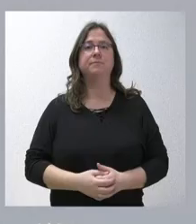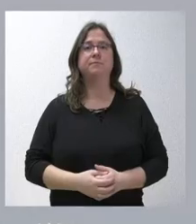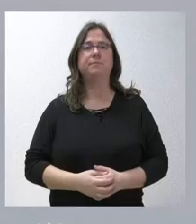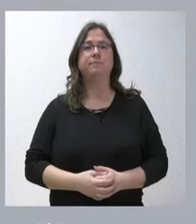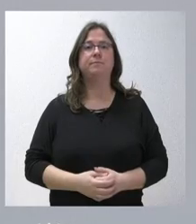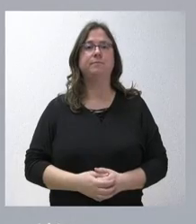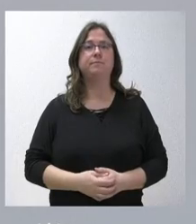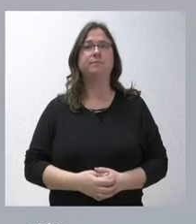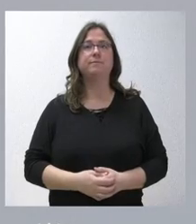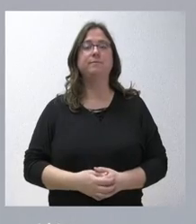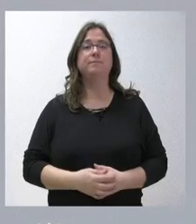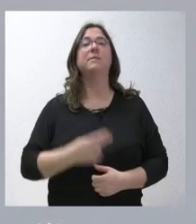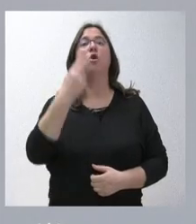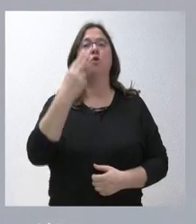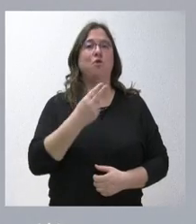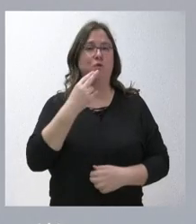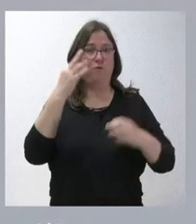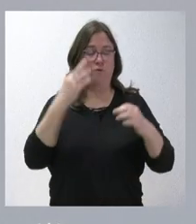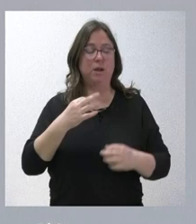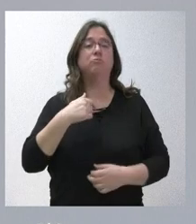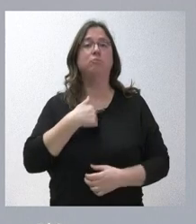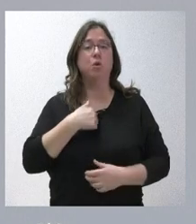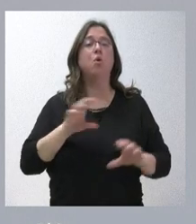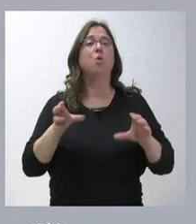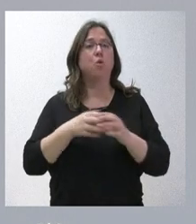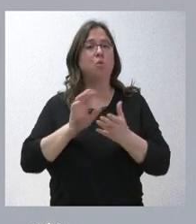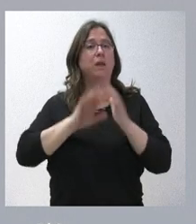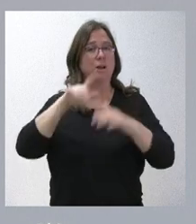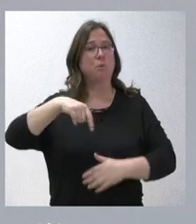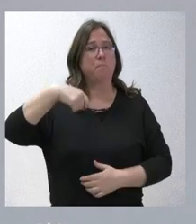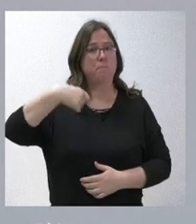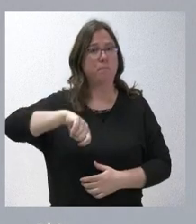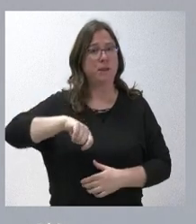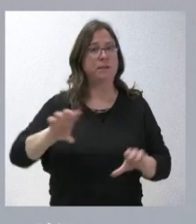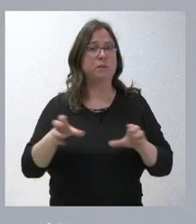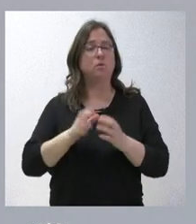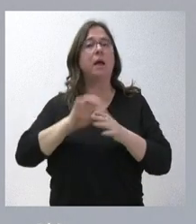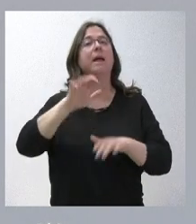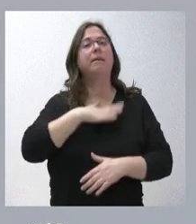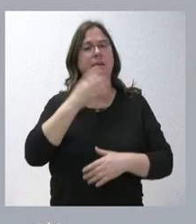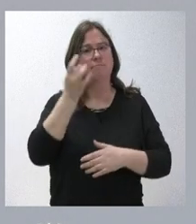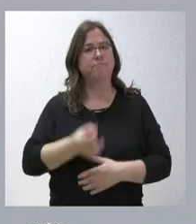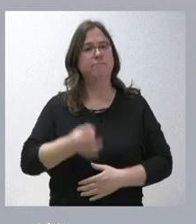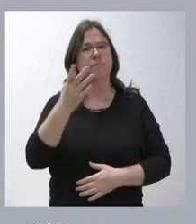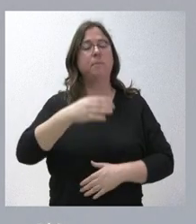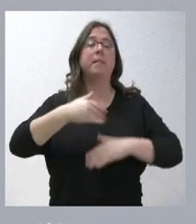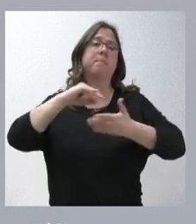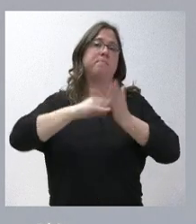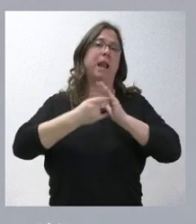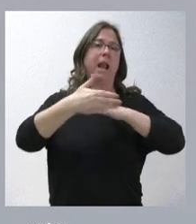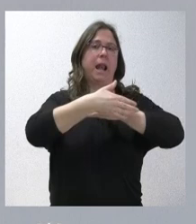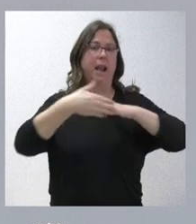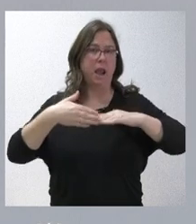Pues le confirmo el interés de la junta de Castilla de León del presidente de la junta de Castilla León de plantear esta iniciativa en torno al plan de la raya En eso estamos